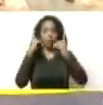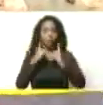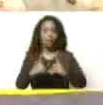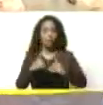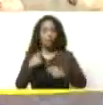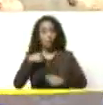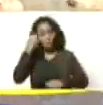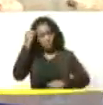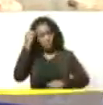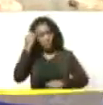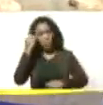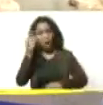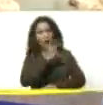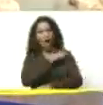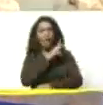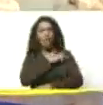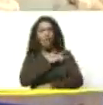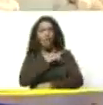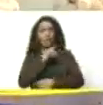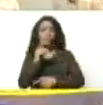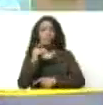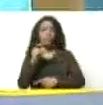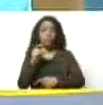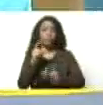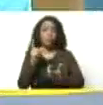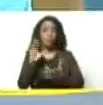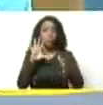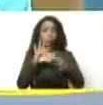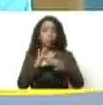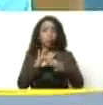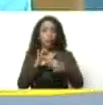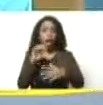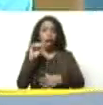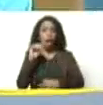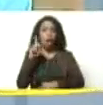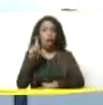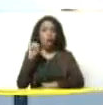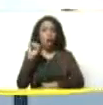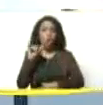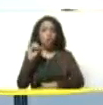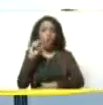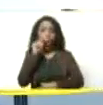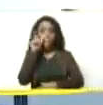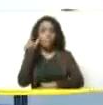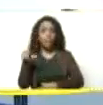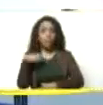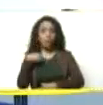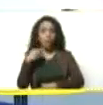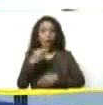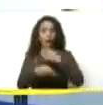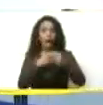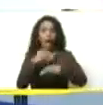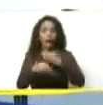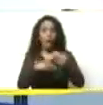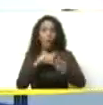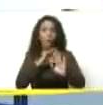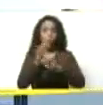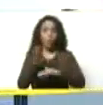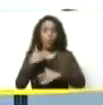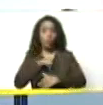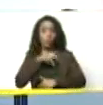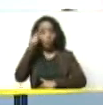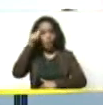creo me comenté en jefe que definió articula tea juan carlos loyo también para que nosotros les garanticemos a nuestro